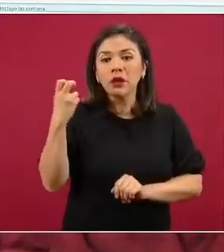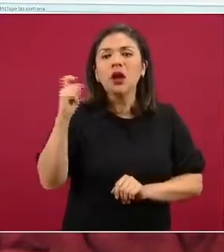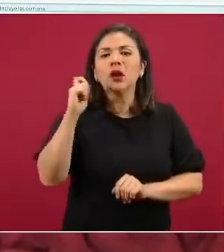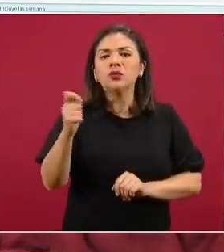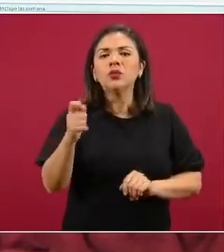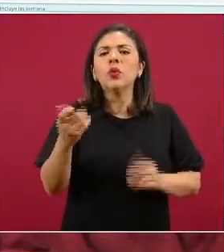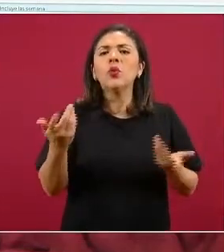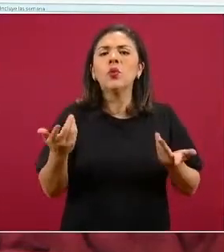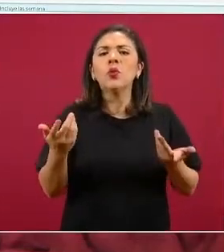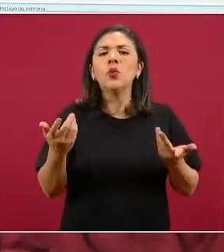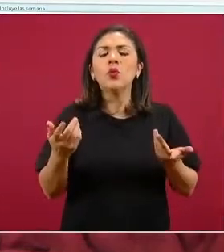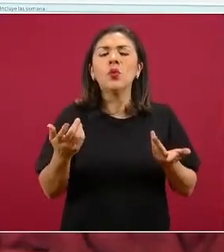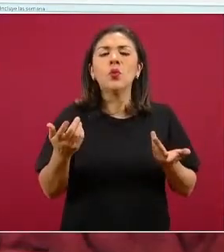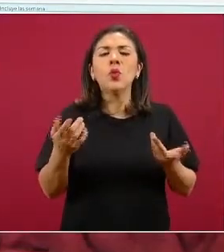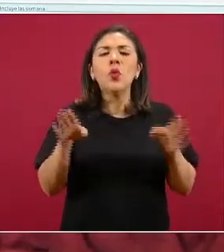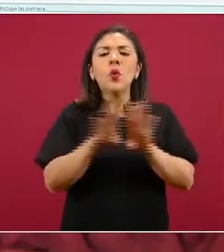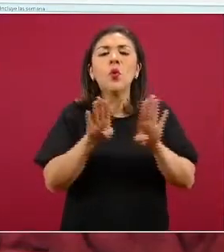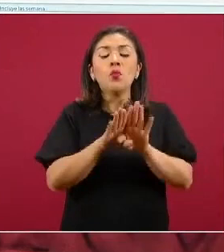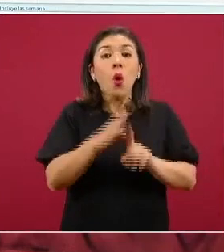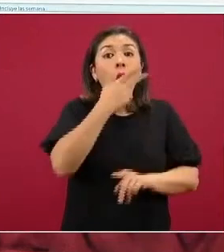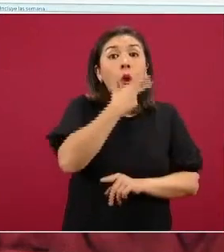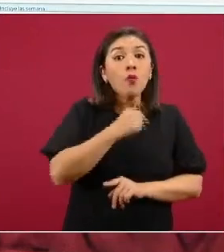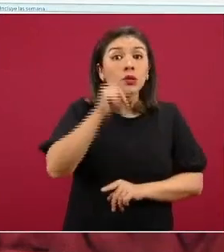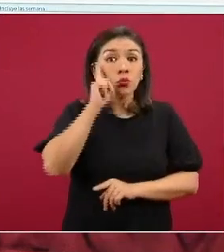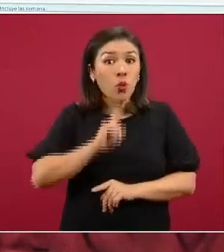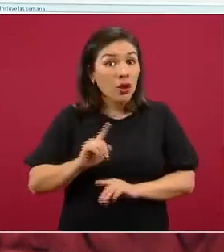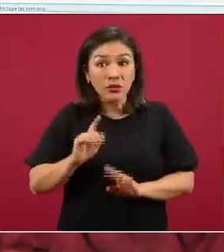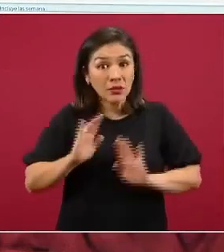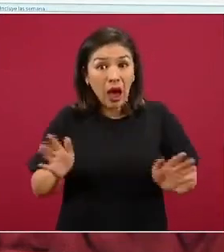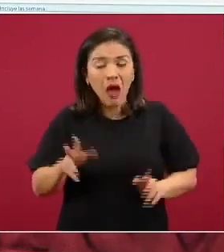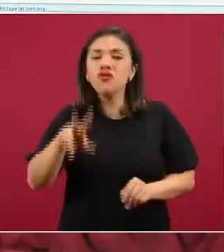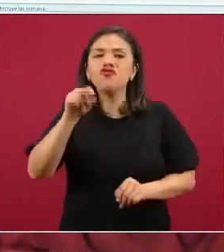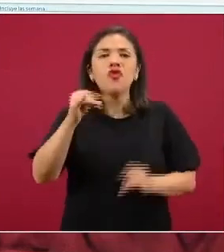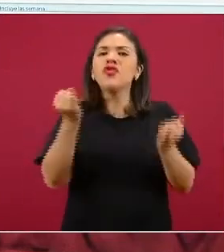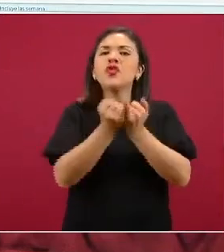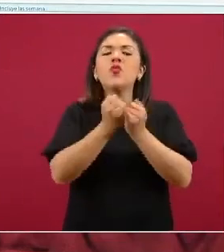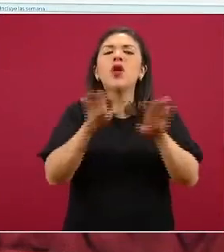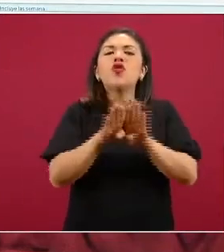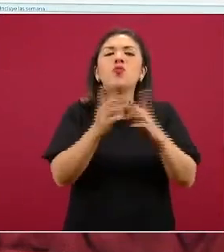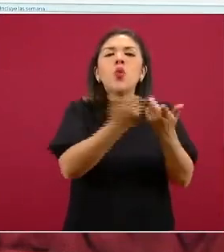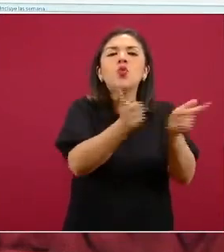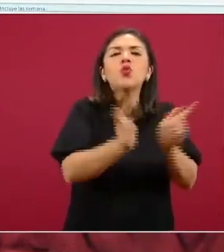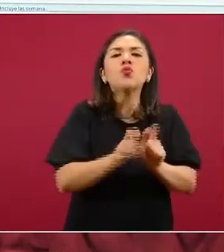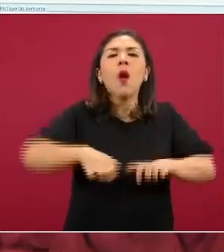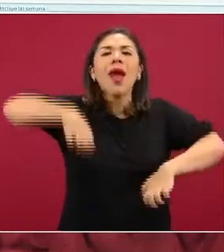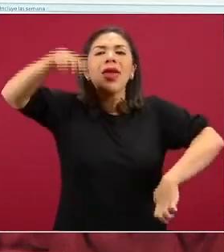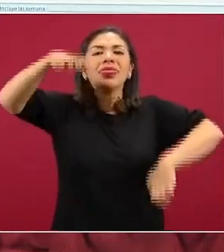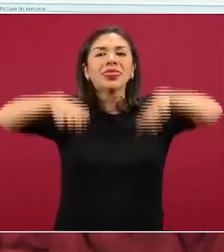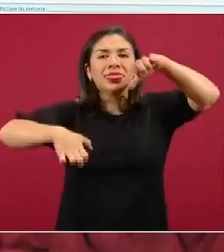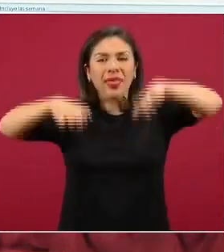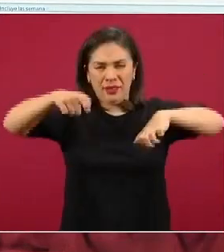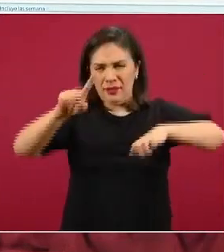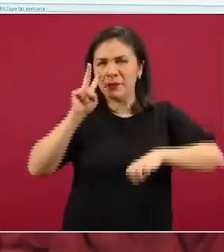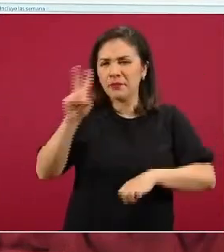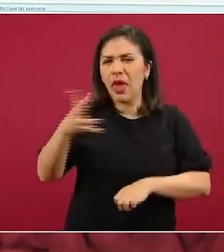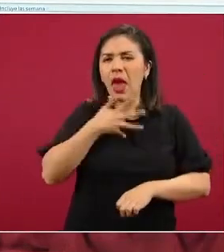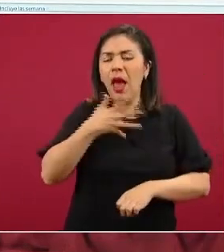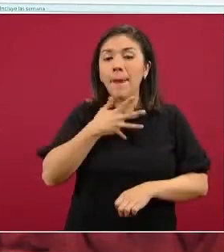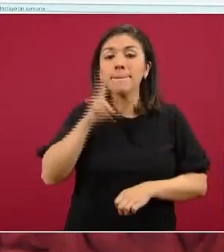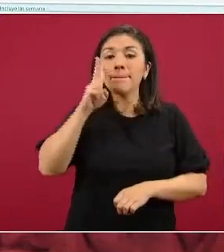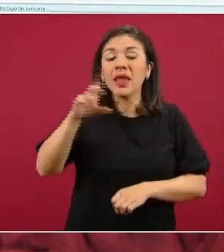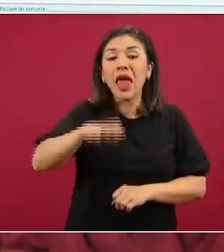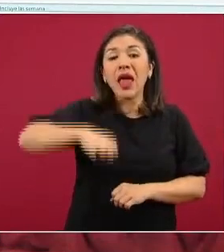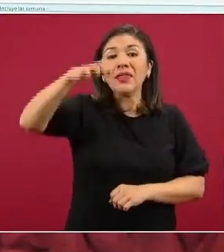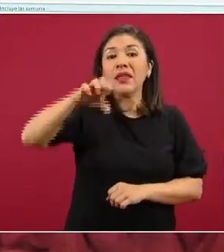estratificado no solamente por hombres y mujeres, sino también por categorías de edad. Y como pueden ver, aquí tenemos la categoría